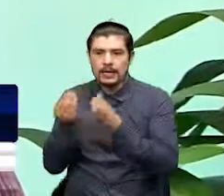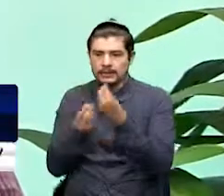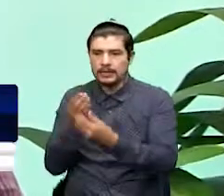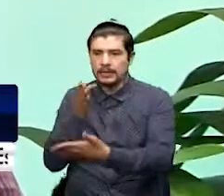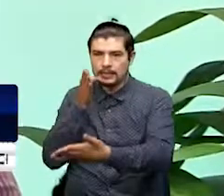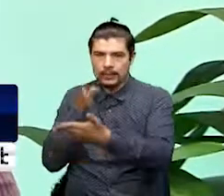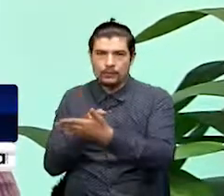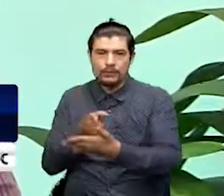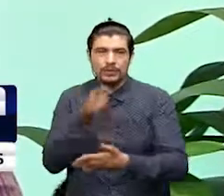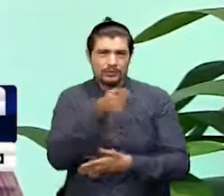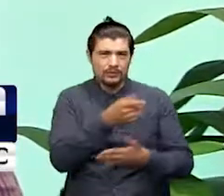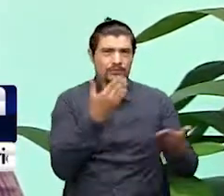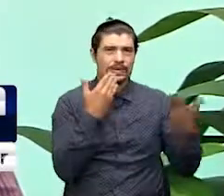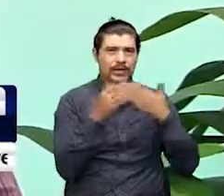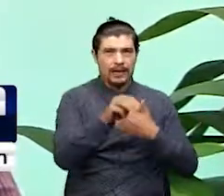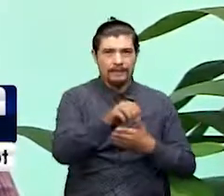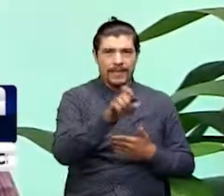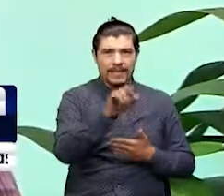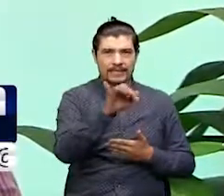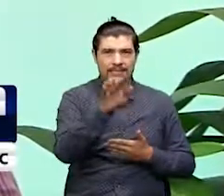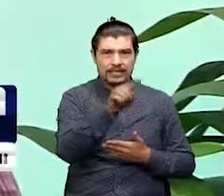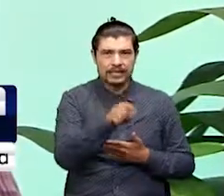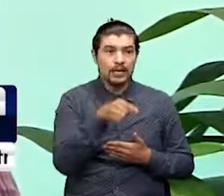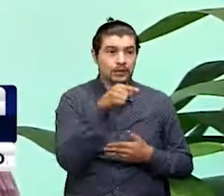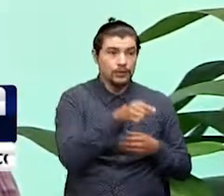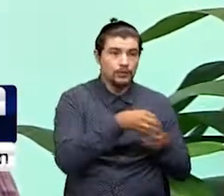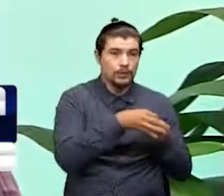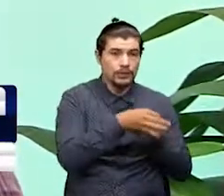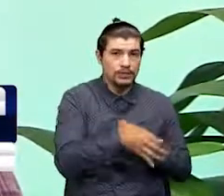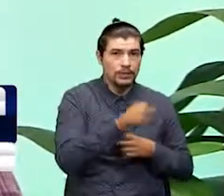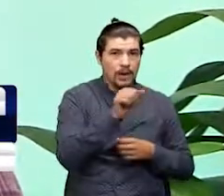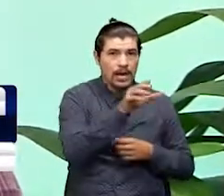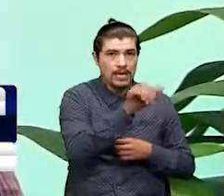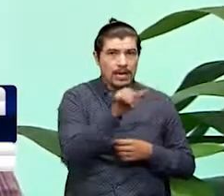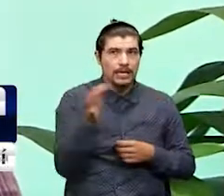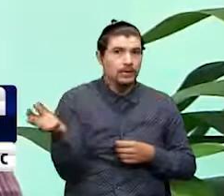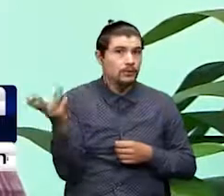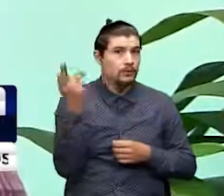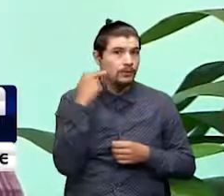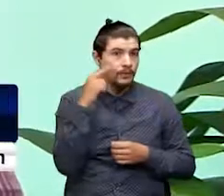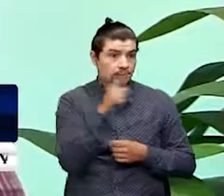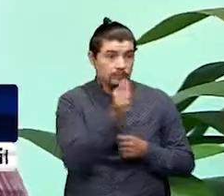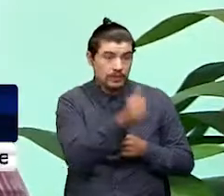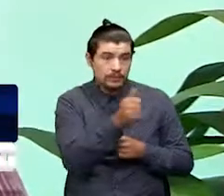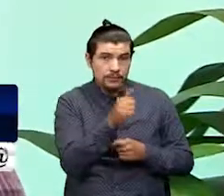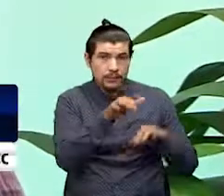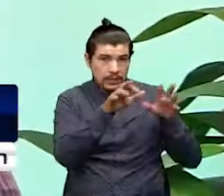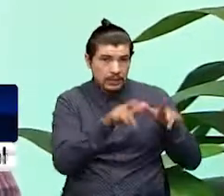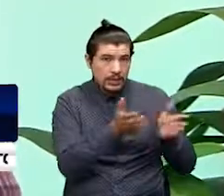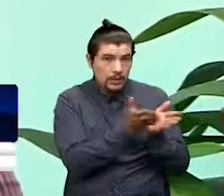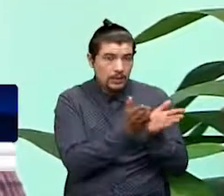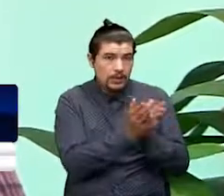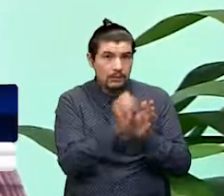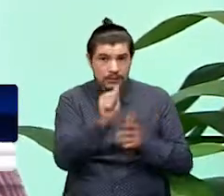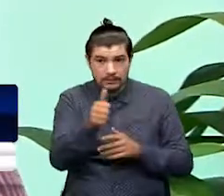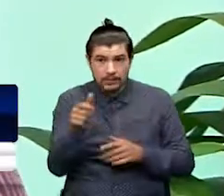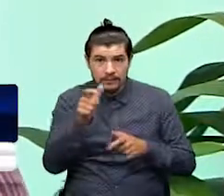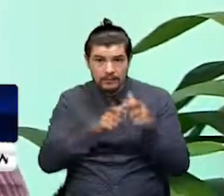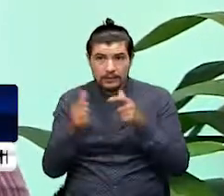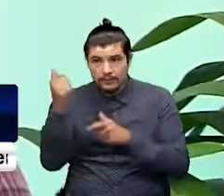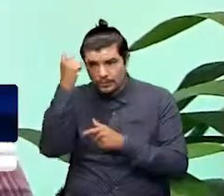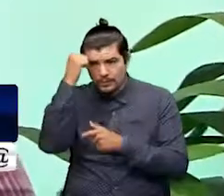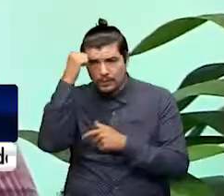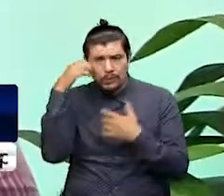mesitas del municipio de hacarí pues nos han informado los docentes la misma secretaria de educación que han